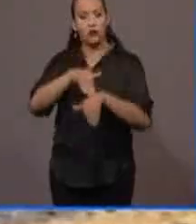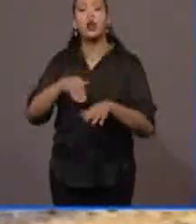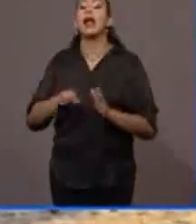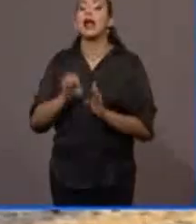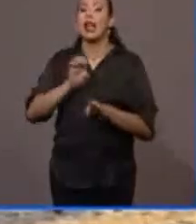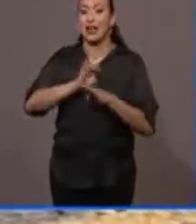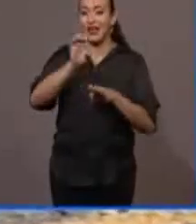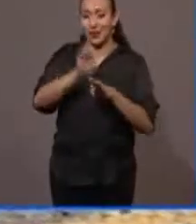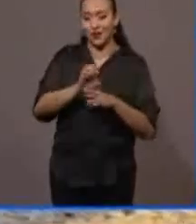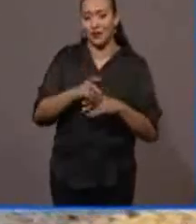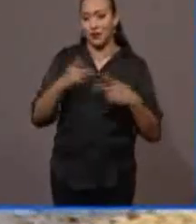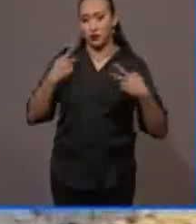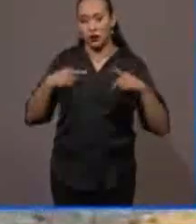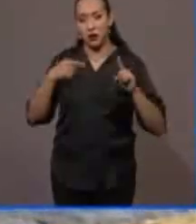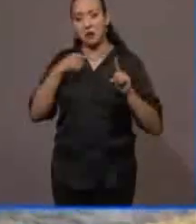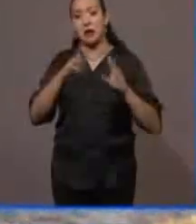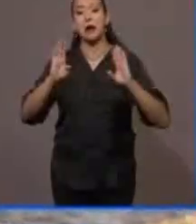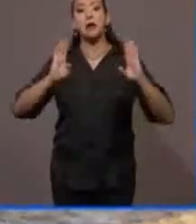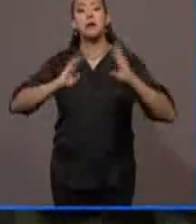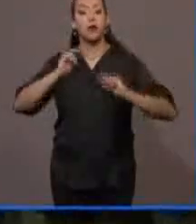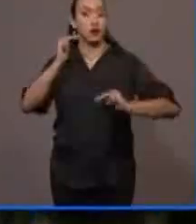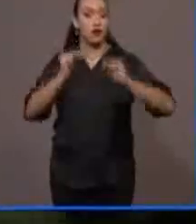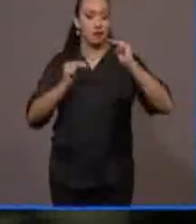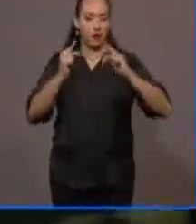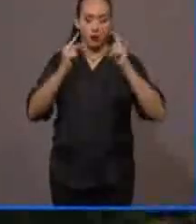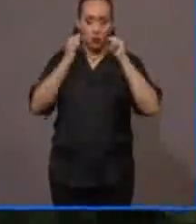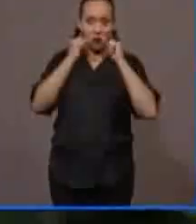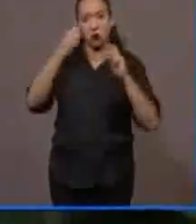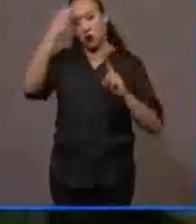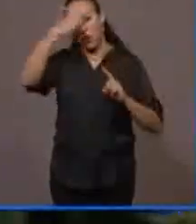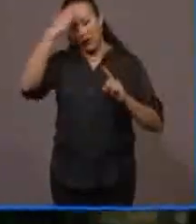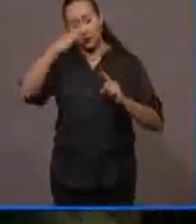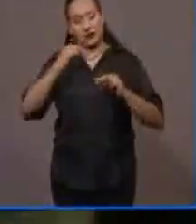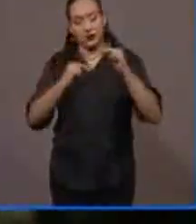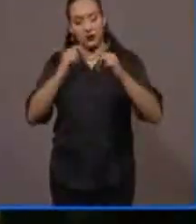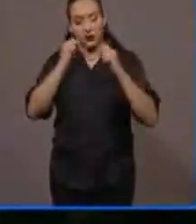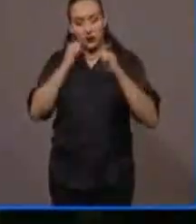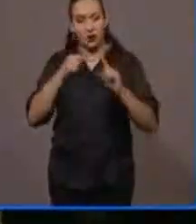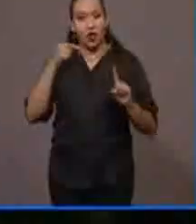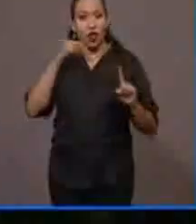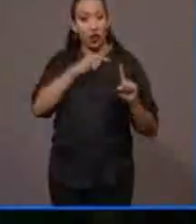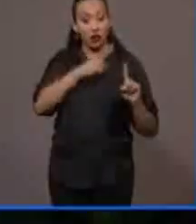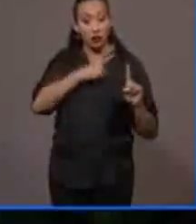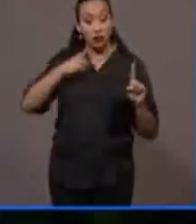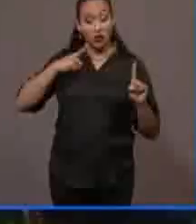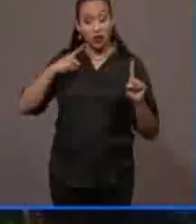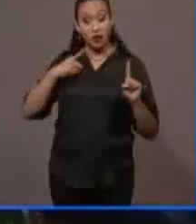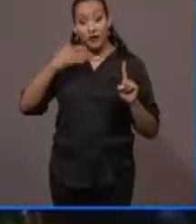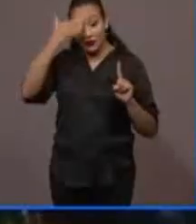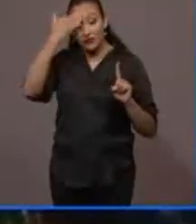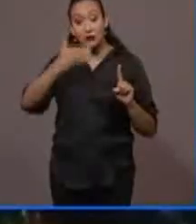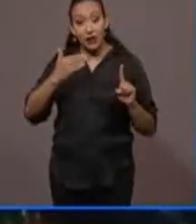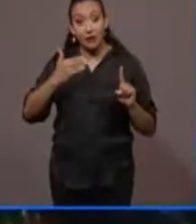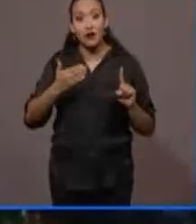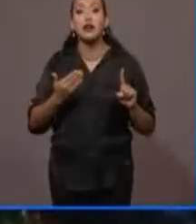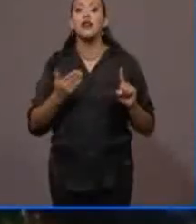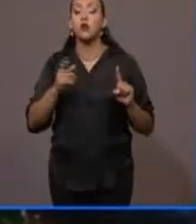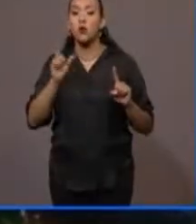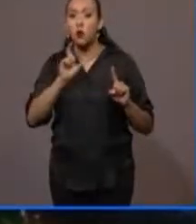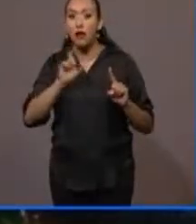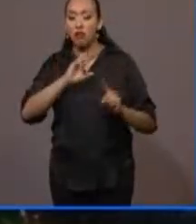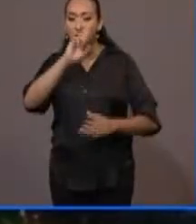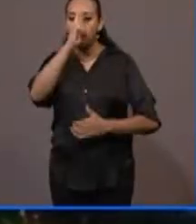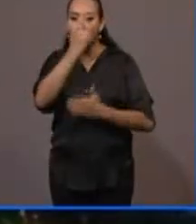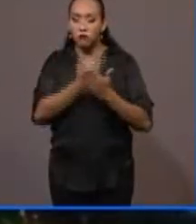subordinado, independientemente de su grado de jerarquía, experiencia o instrucción, está en condiciones de saber qué conducta implica